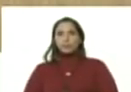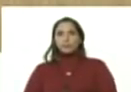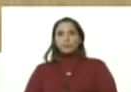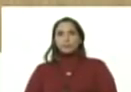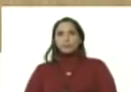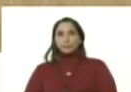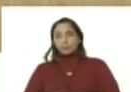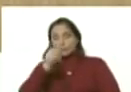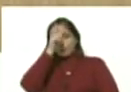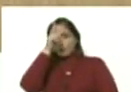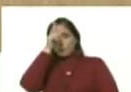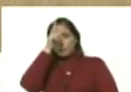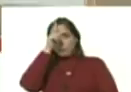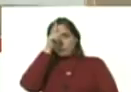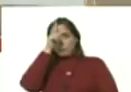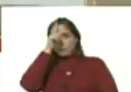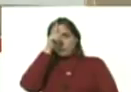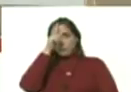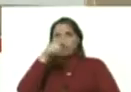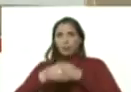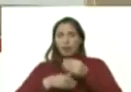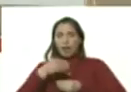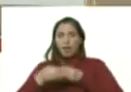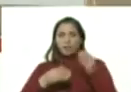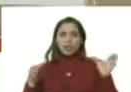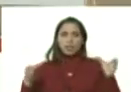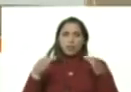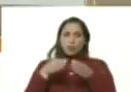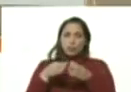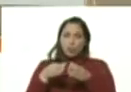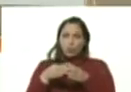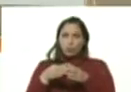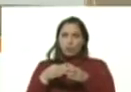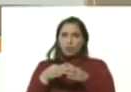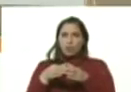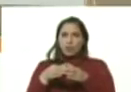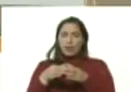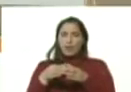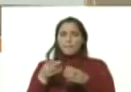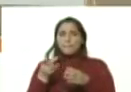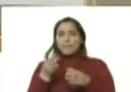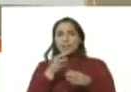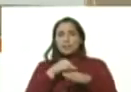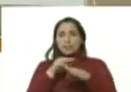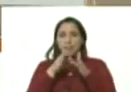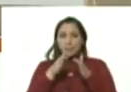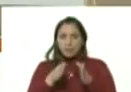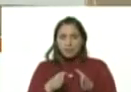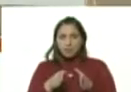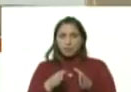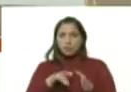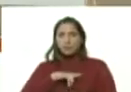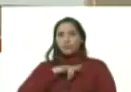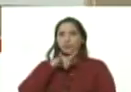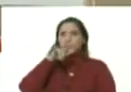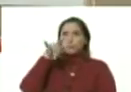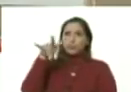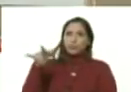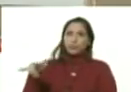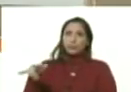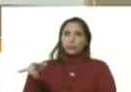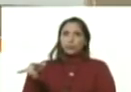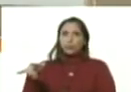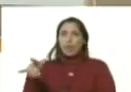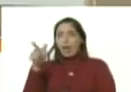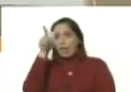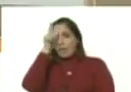de Alemania. Ha habido reuniones, nuestro viceministro Iván Gil ha viajado a Berlín, hemos